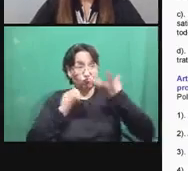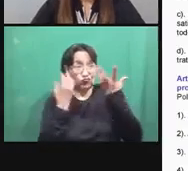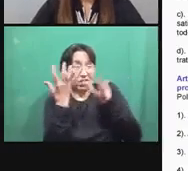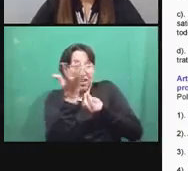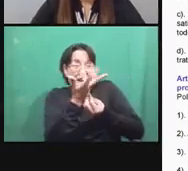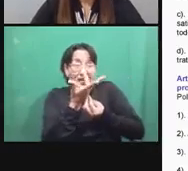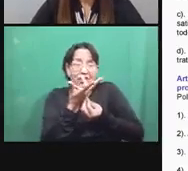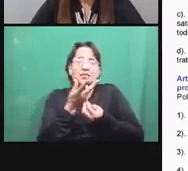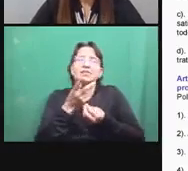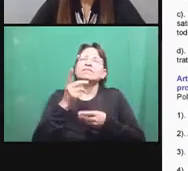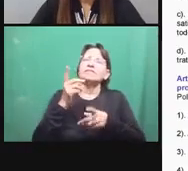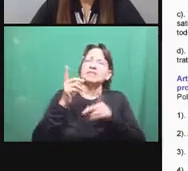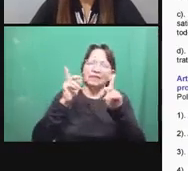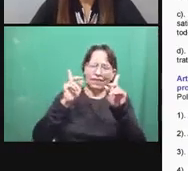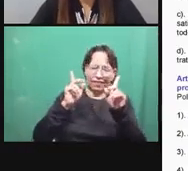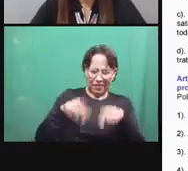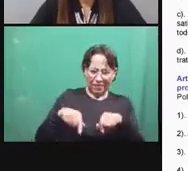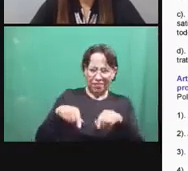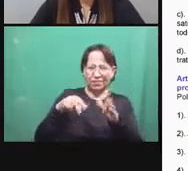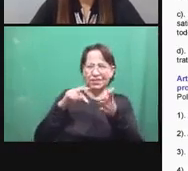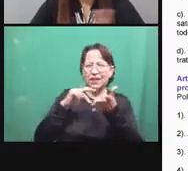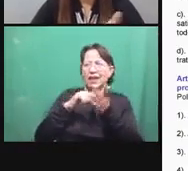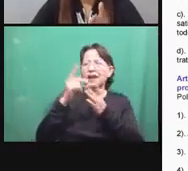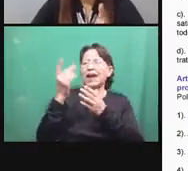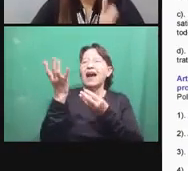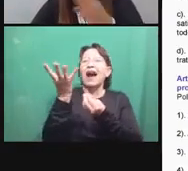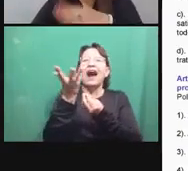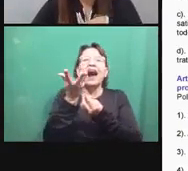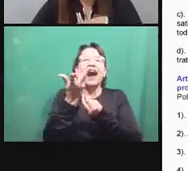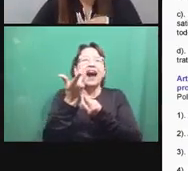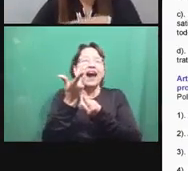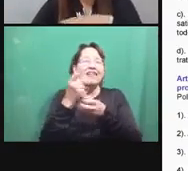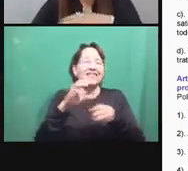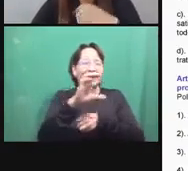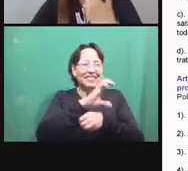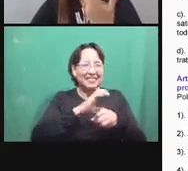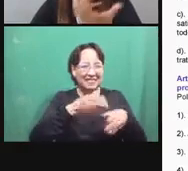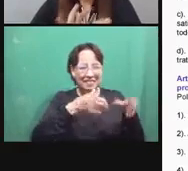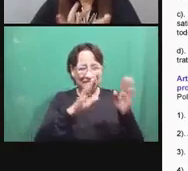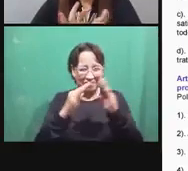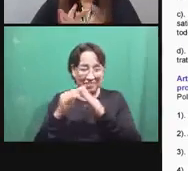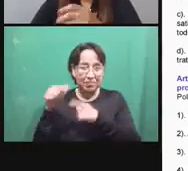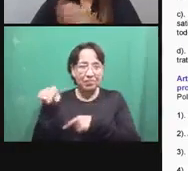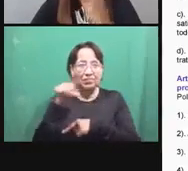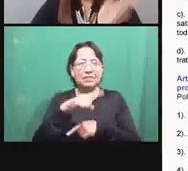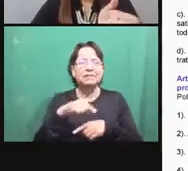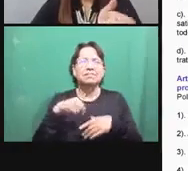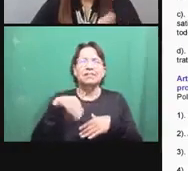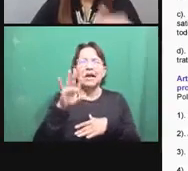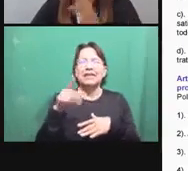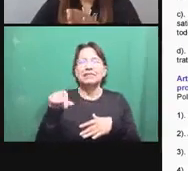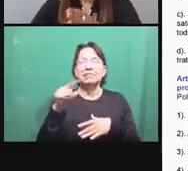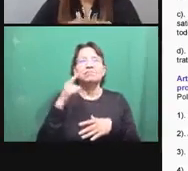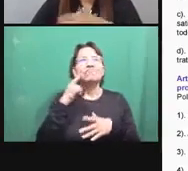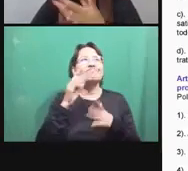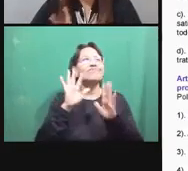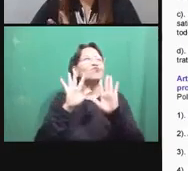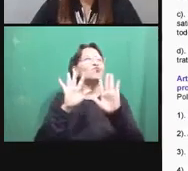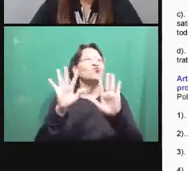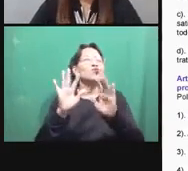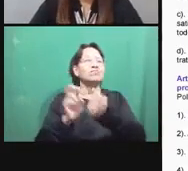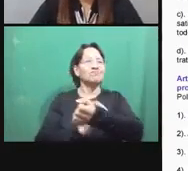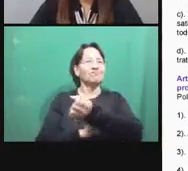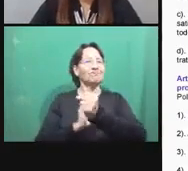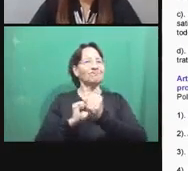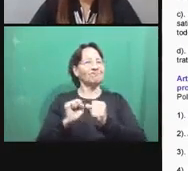sino con todo lo que se ha venido a llamar arte urbano, cuya diferencia con el graffiti fundamentalmente es el carácter de legal o